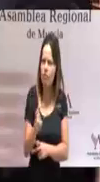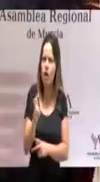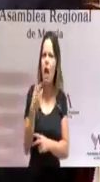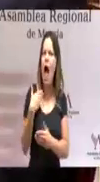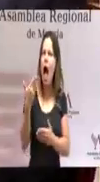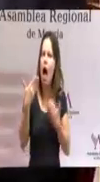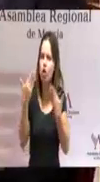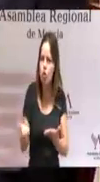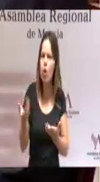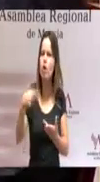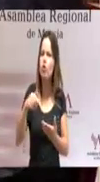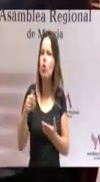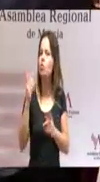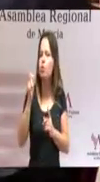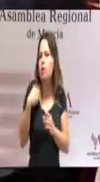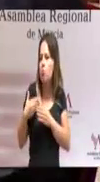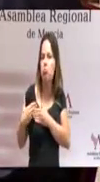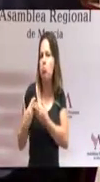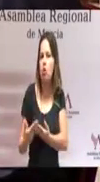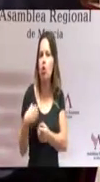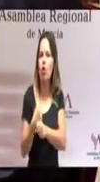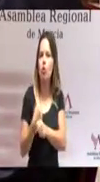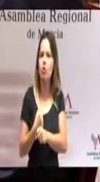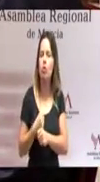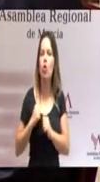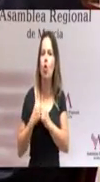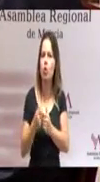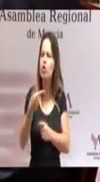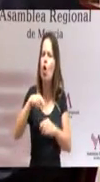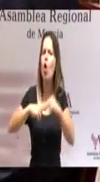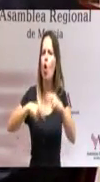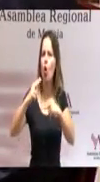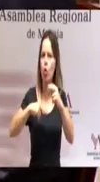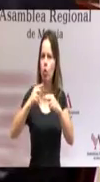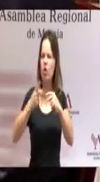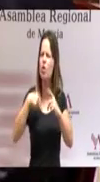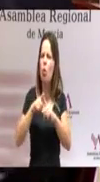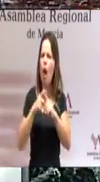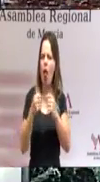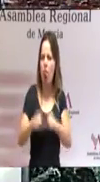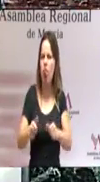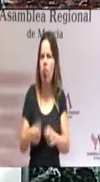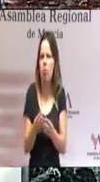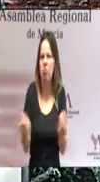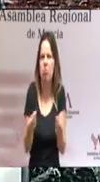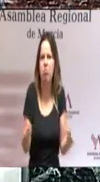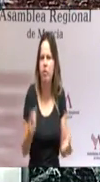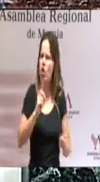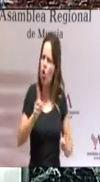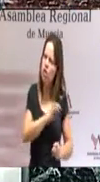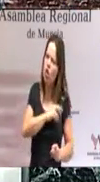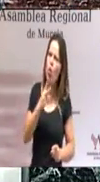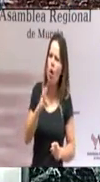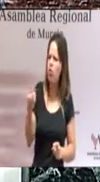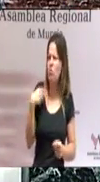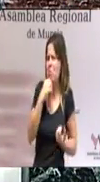ayudar, vamos a evitar no seguir enredando. Vamos a construir, no sigamos destruyendo, señor Urralguru. Eso es estéril, no